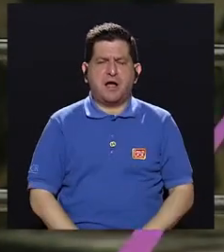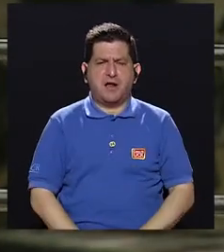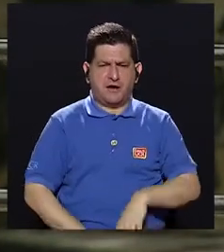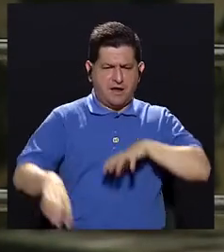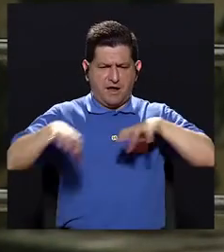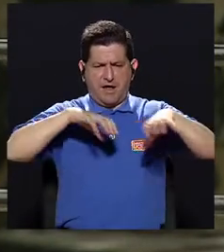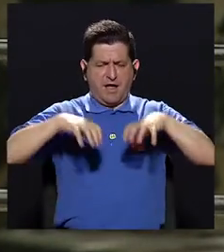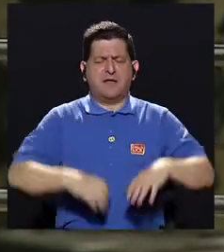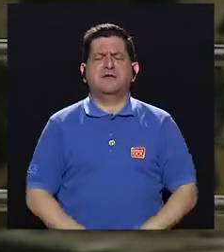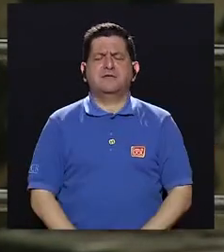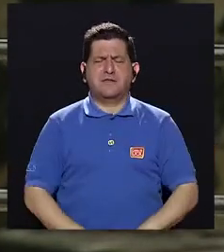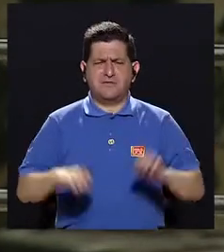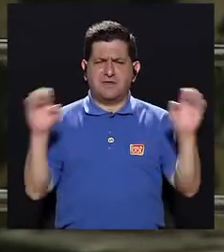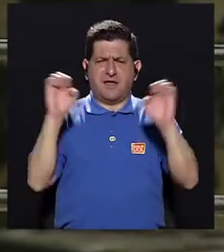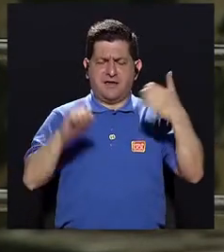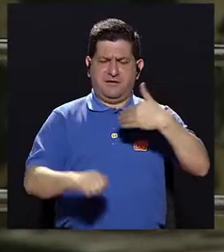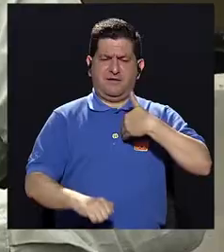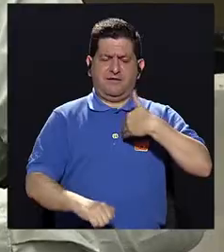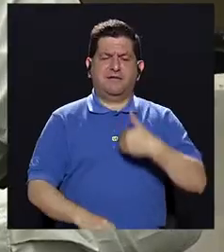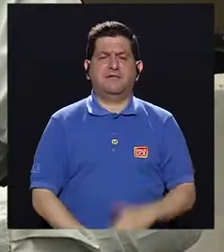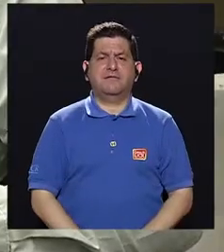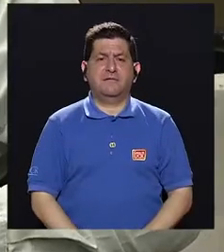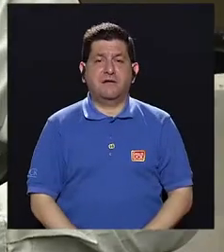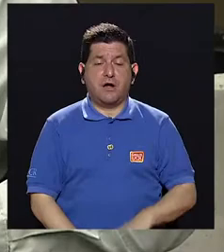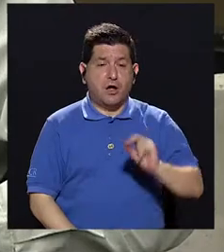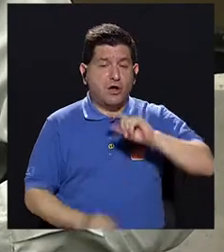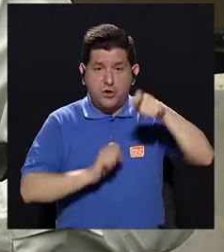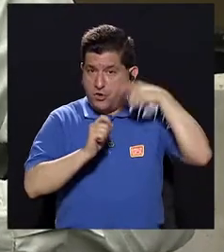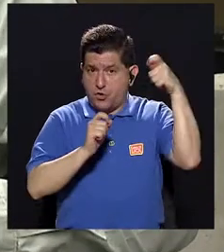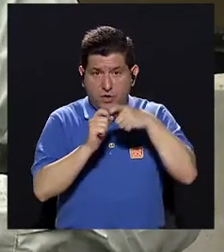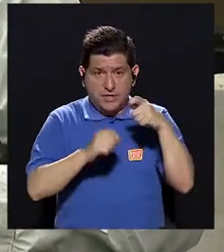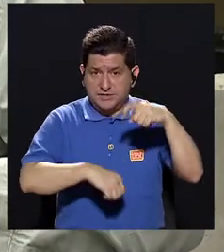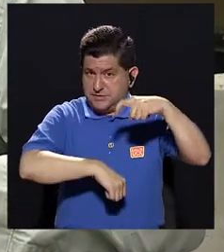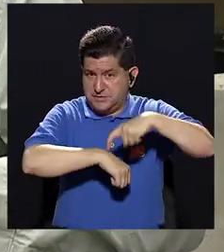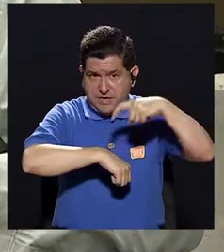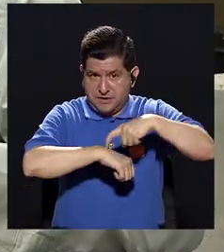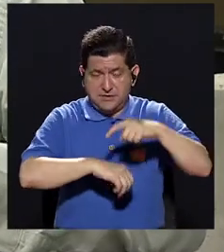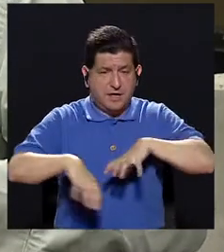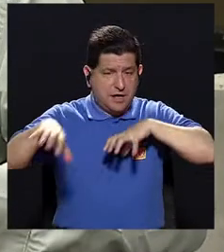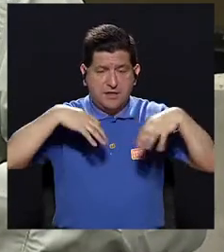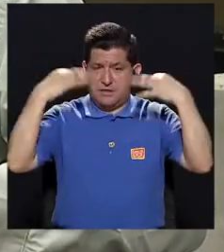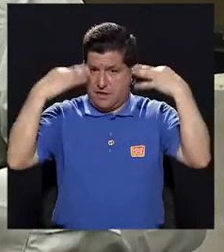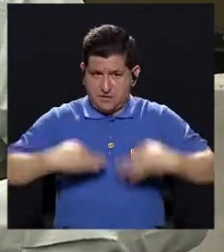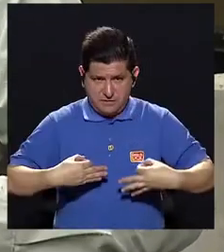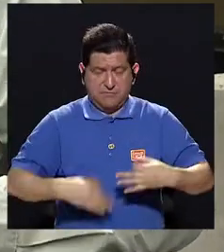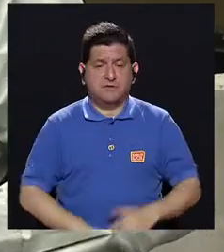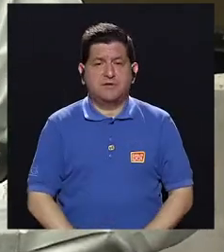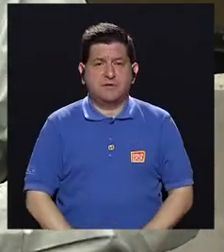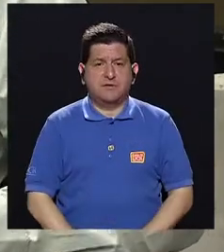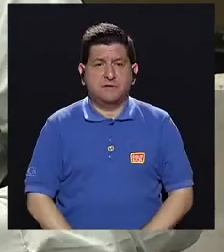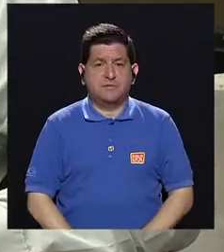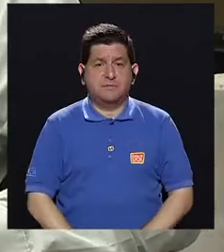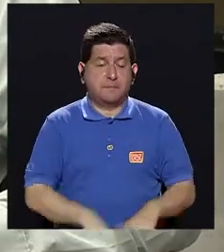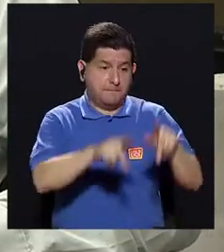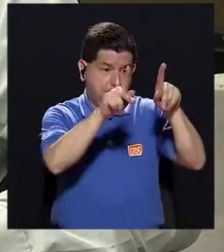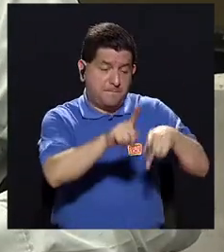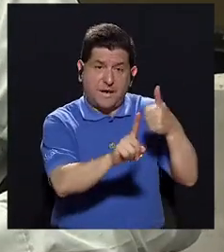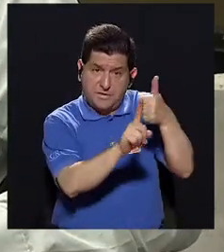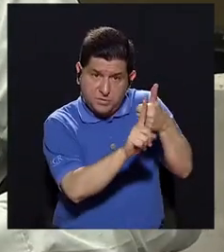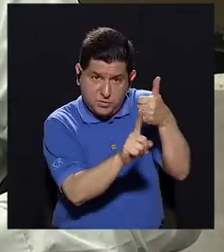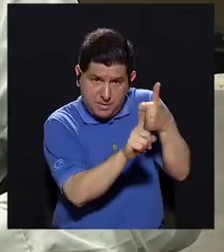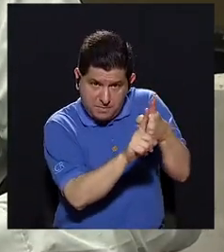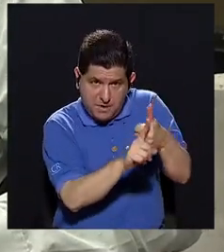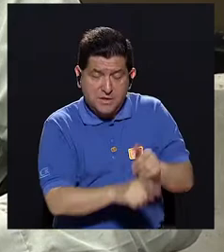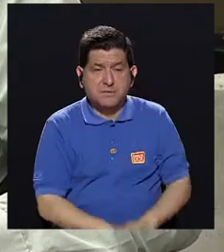ganas de hacer lo que tenga que hacer, ¿verdad? O sea, no hay una hora para hacer ejercicio físico, sino que más bien la